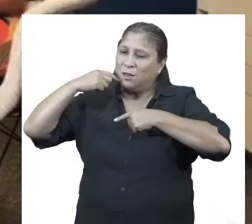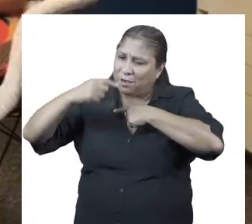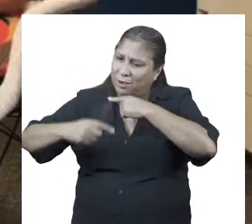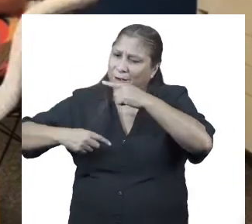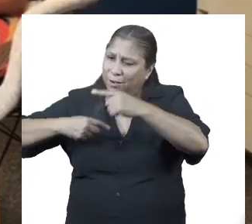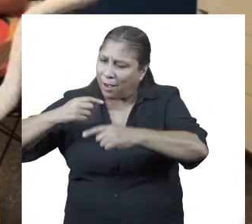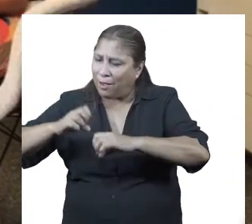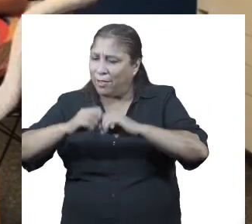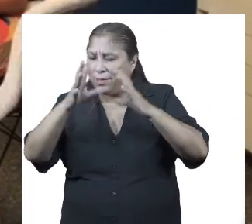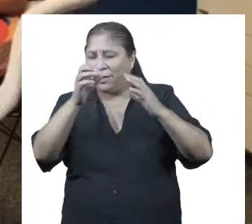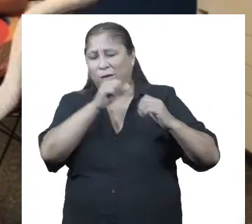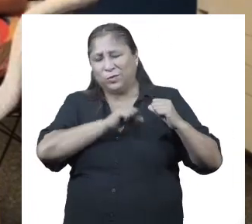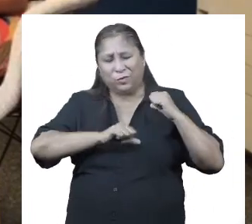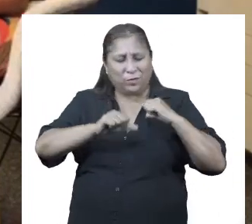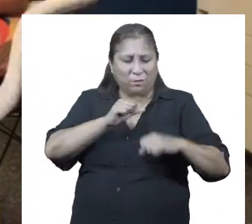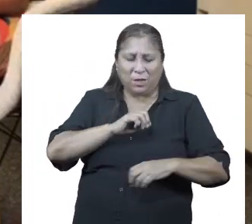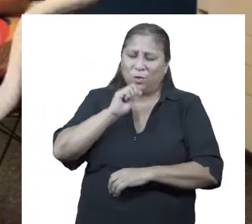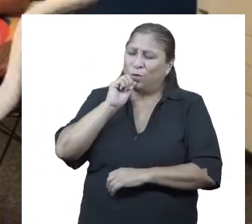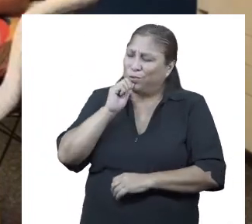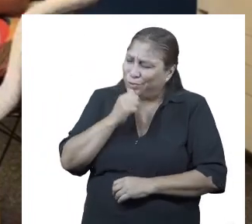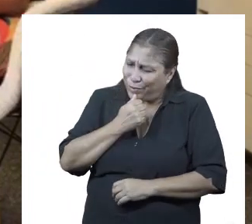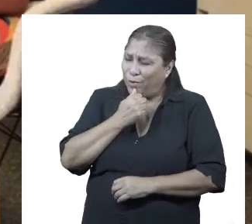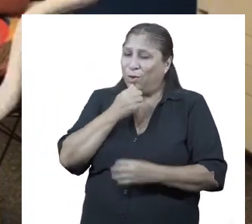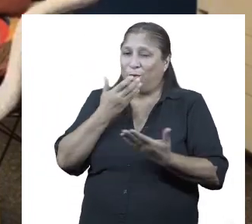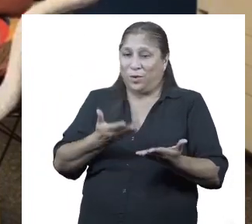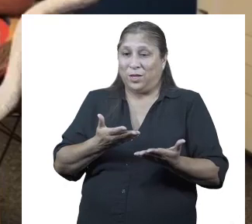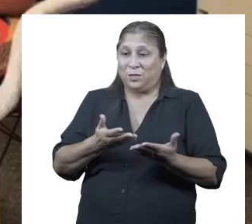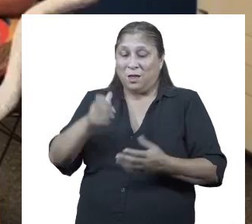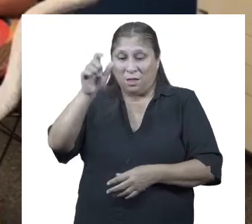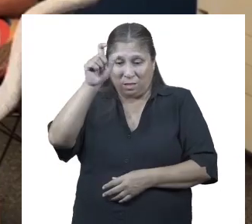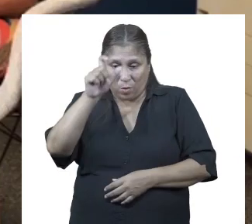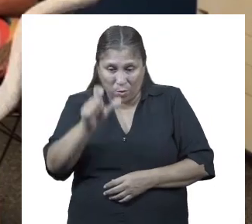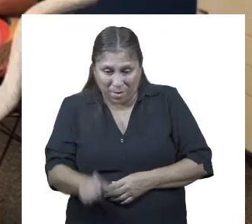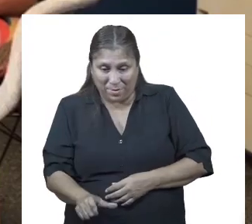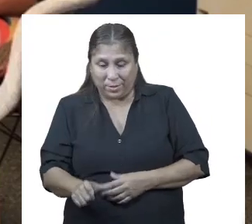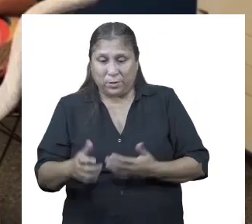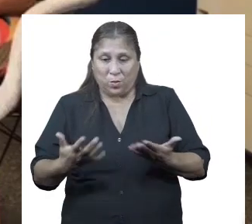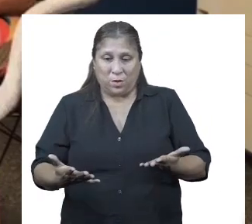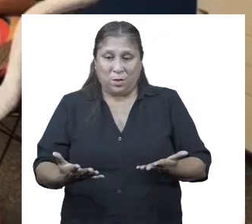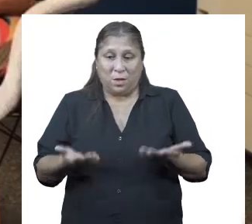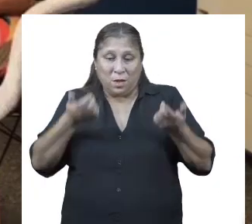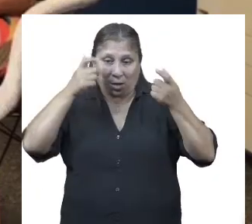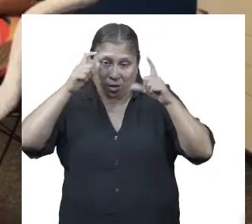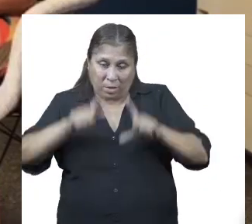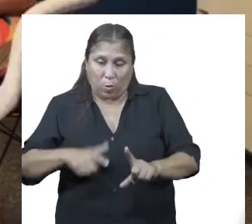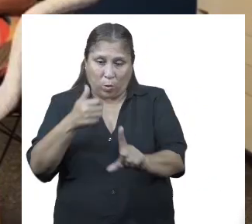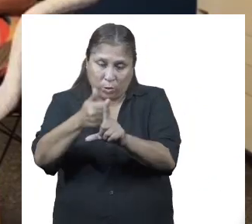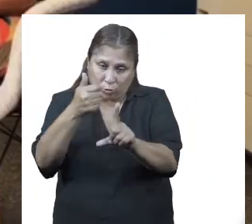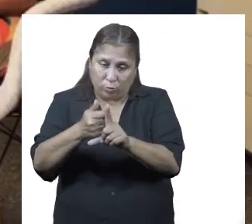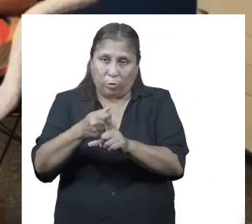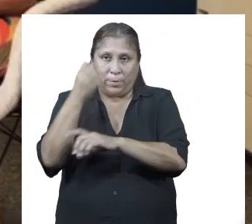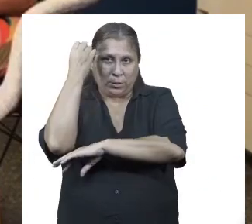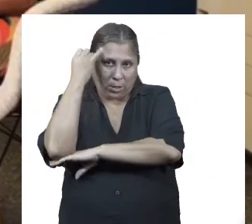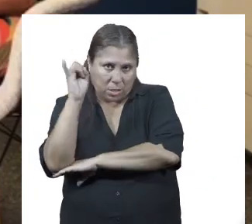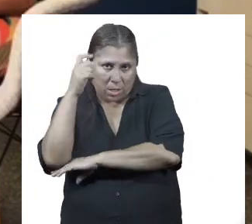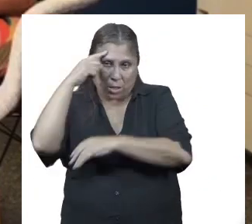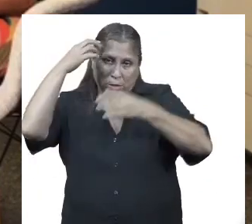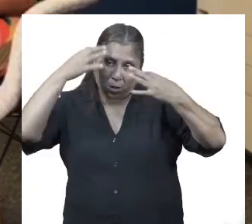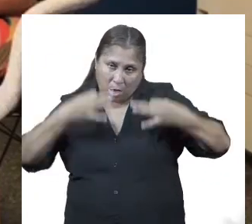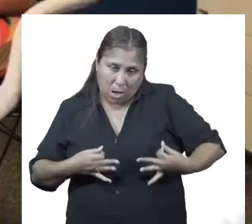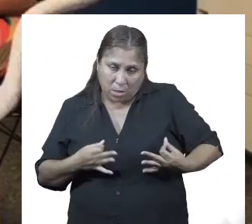diariamente, los dolores, los padecimientos, los sufrimientos de una persona que de acuerdo nuevamente a sus formas de creencia, a